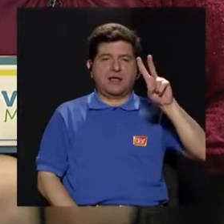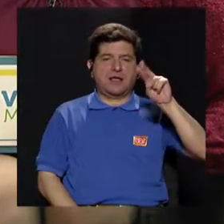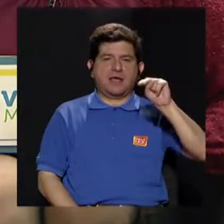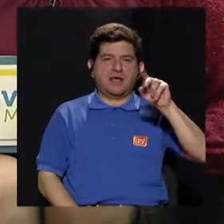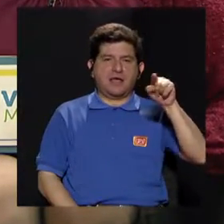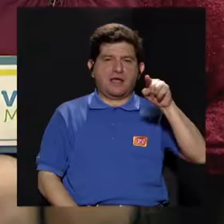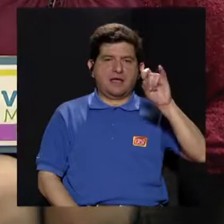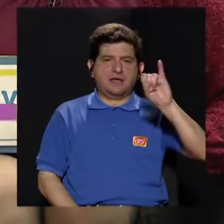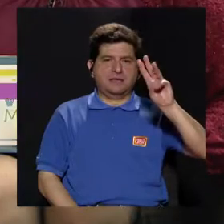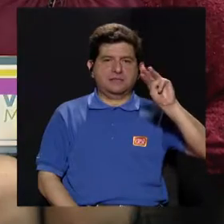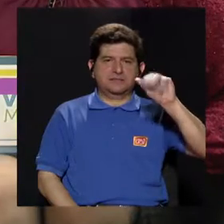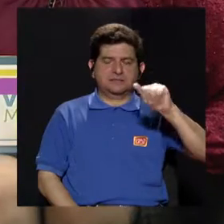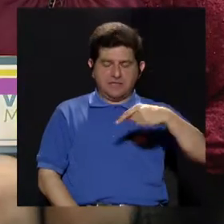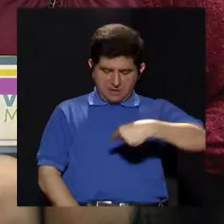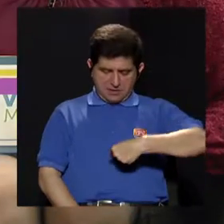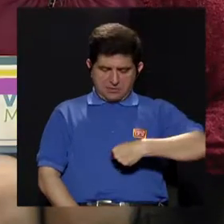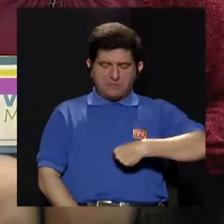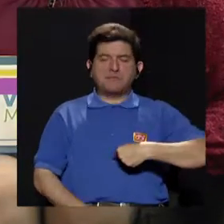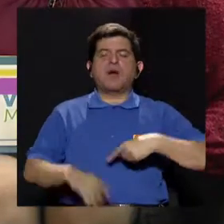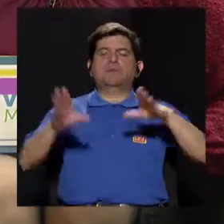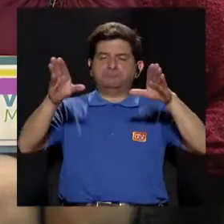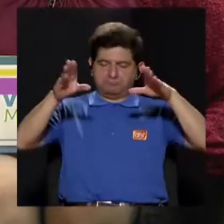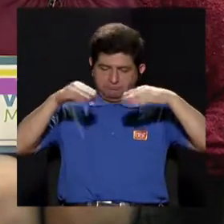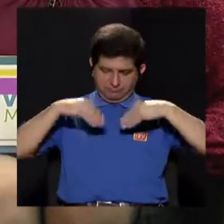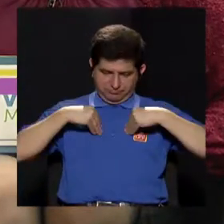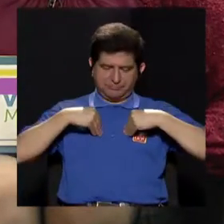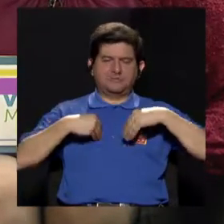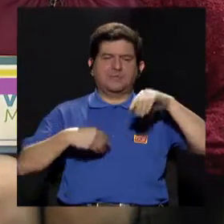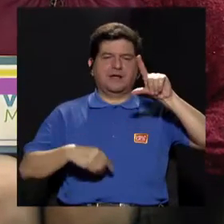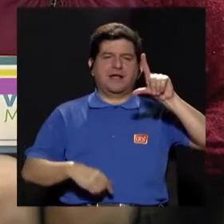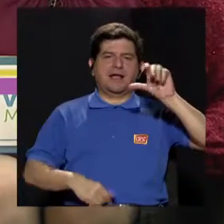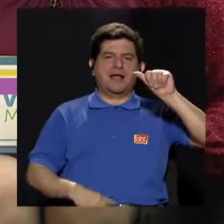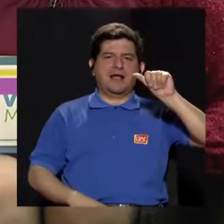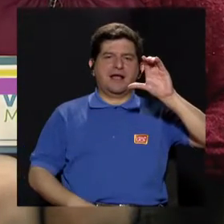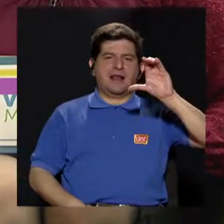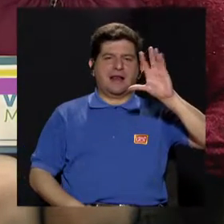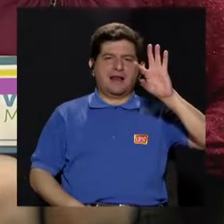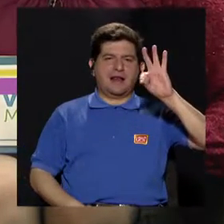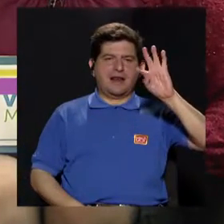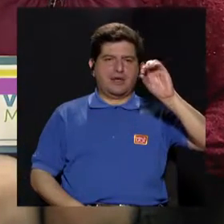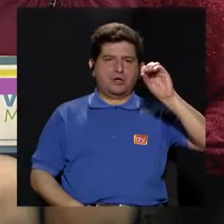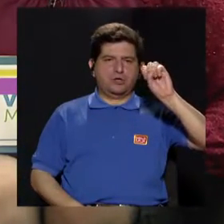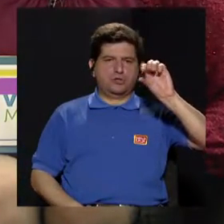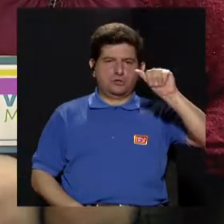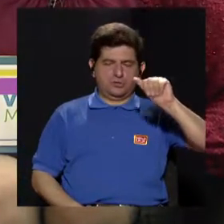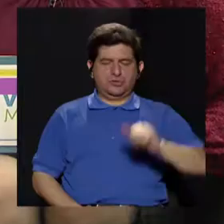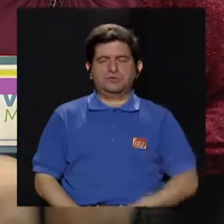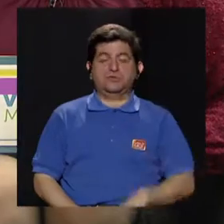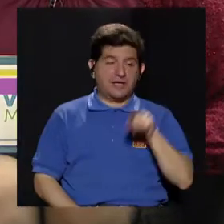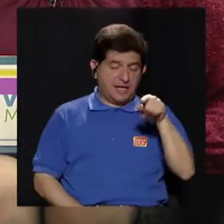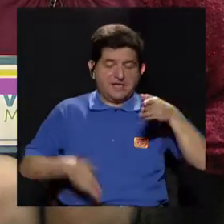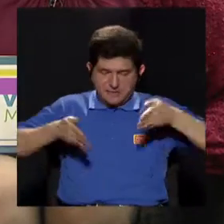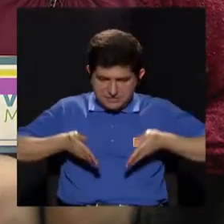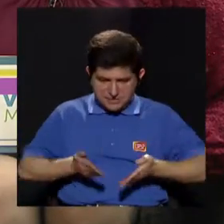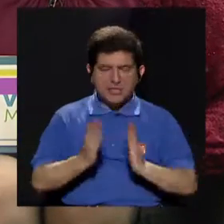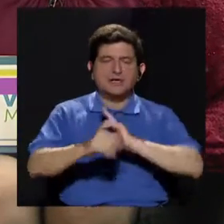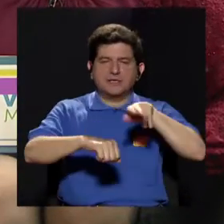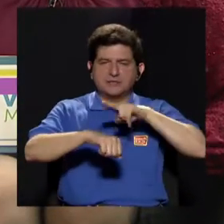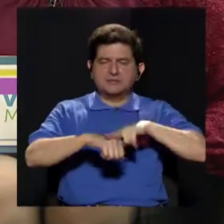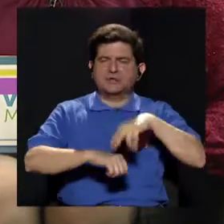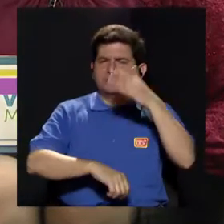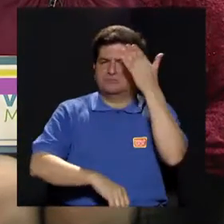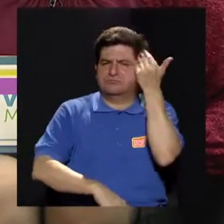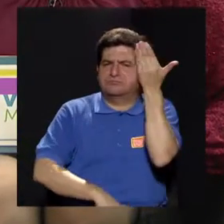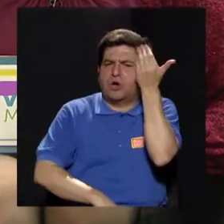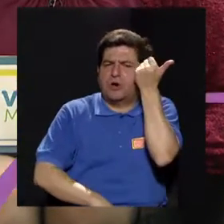digestiva que le permite absorber la lactosa, el recién nacido normal. ¿Y por qué